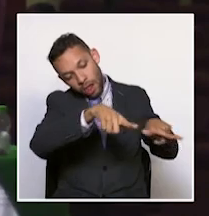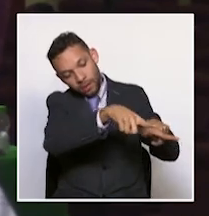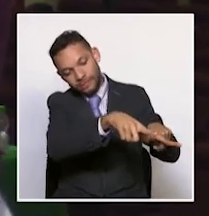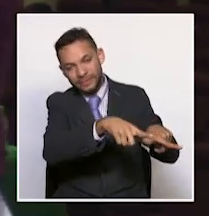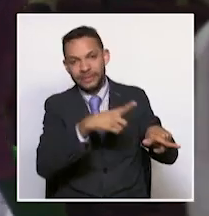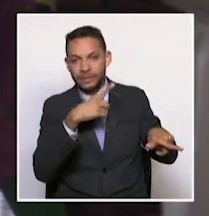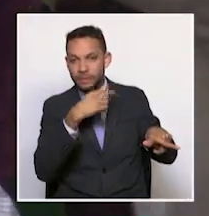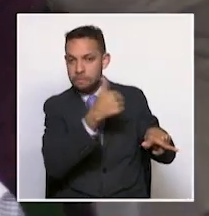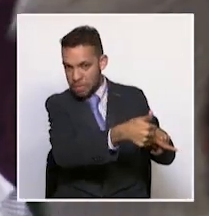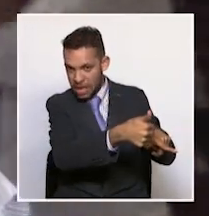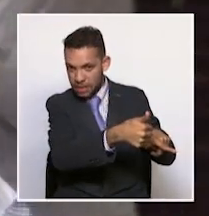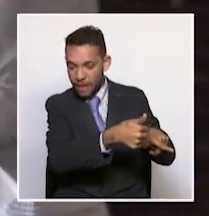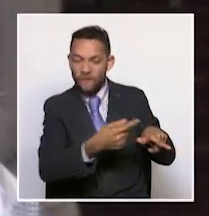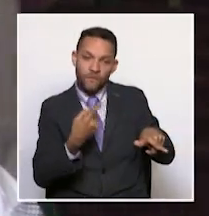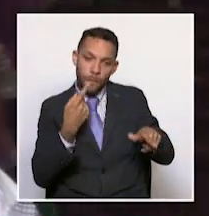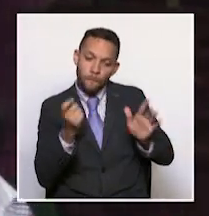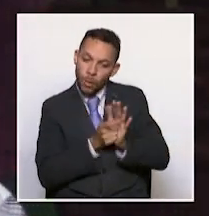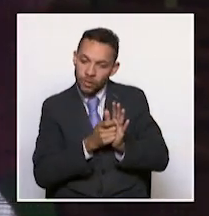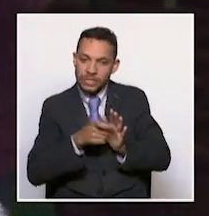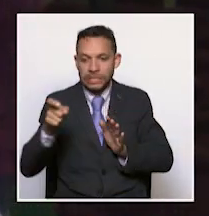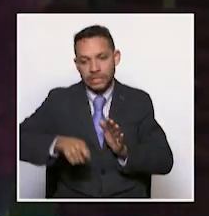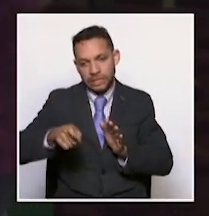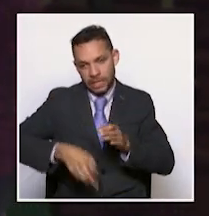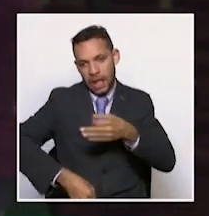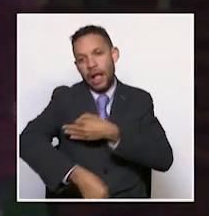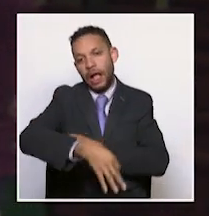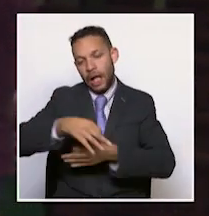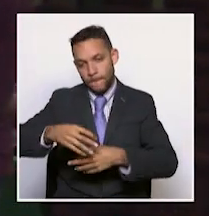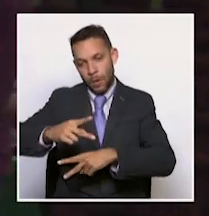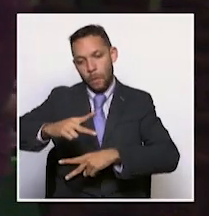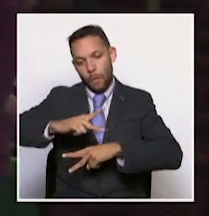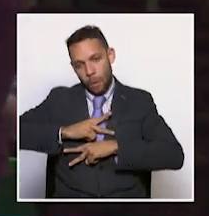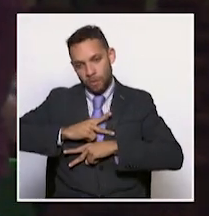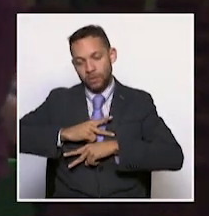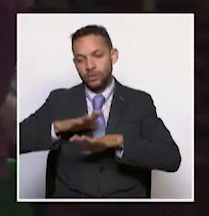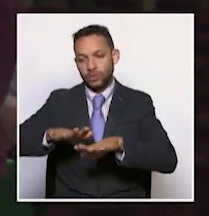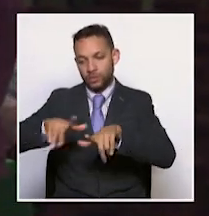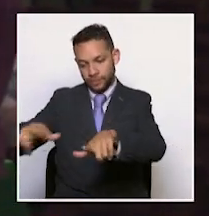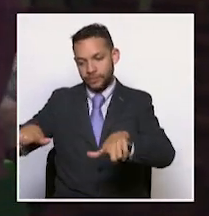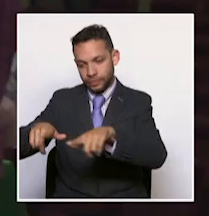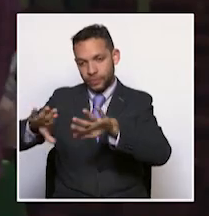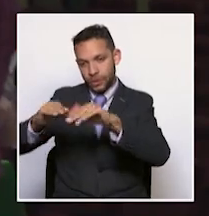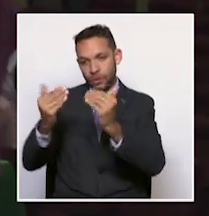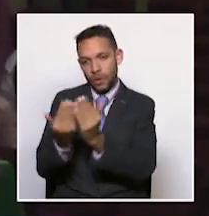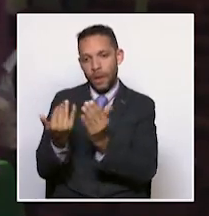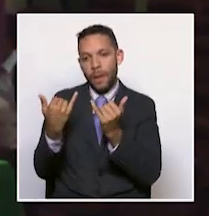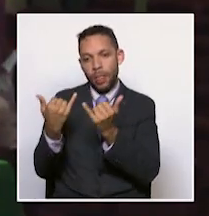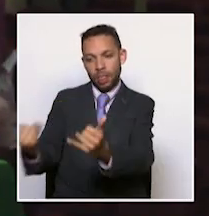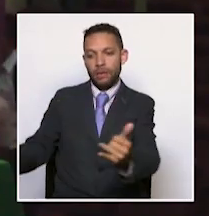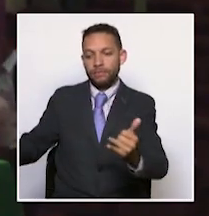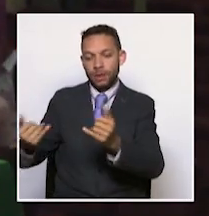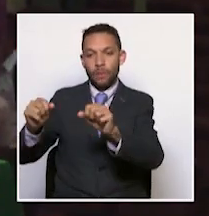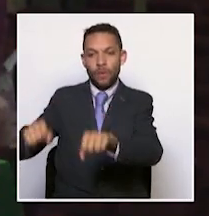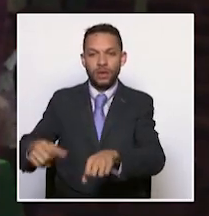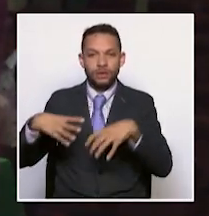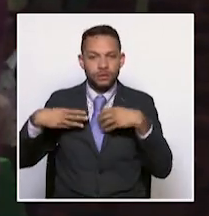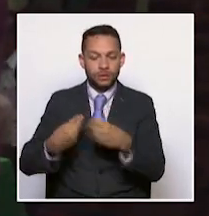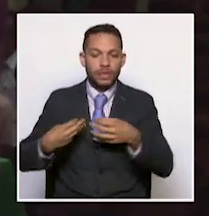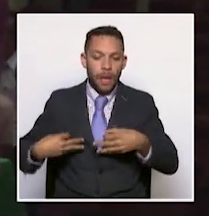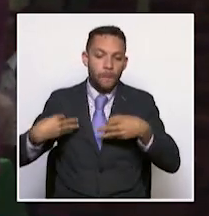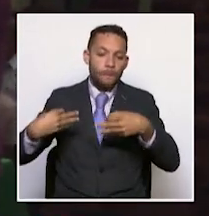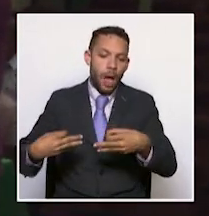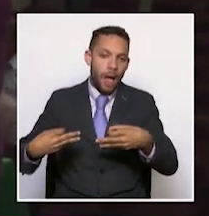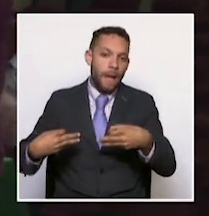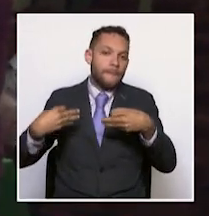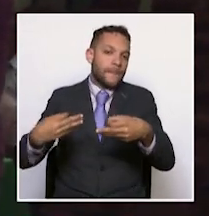muy buenas, pero no deja de ser pues como en alquiler, ¿cierto? De todas maneras, estamos